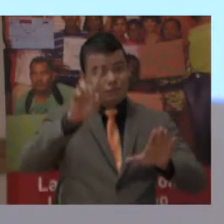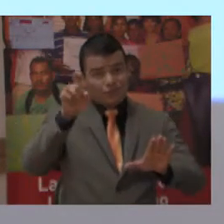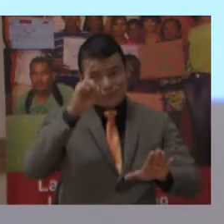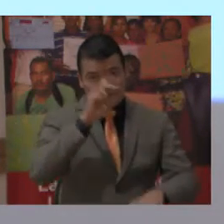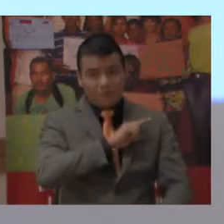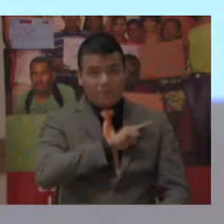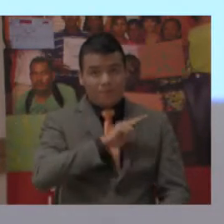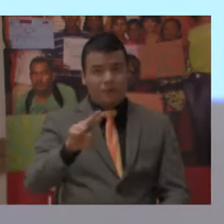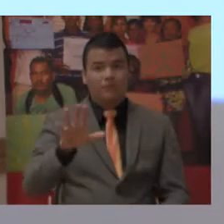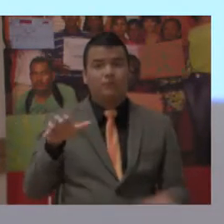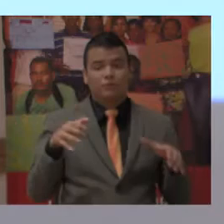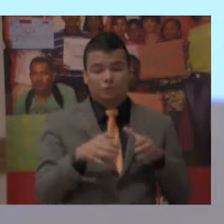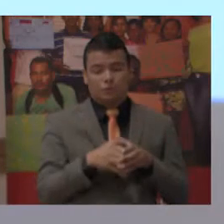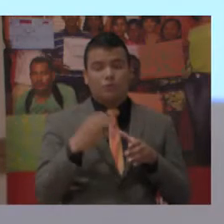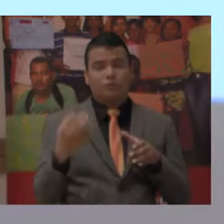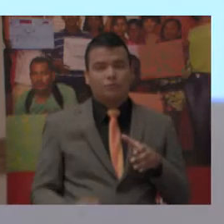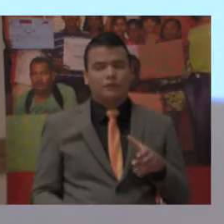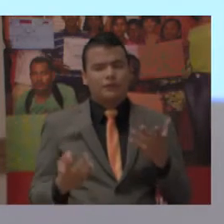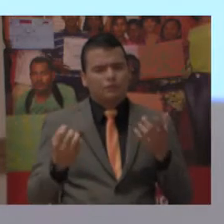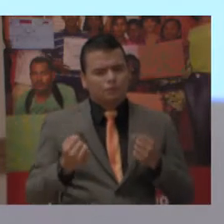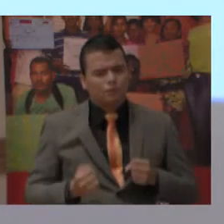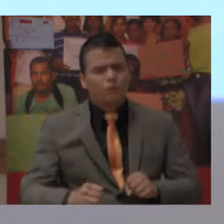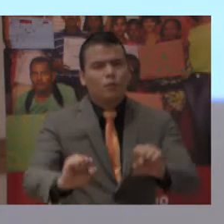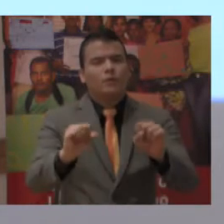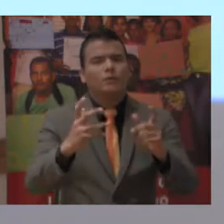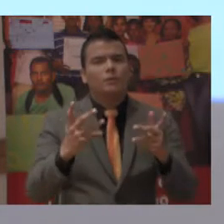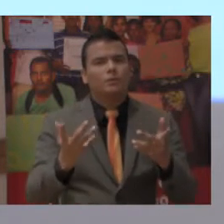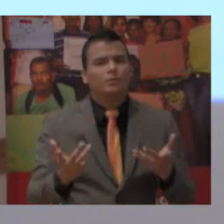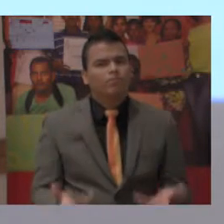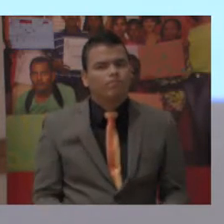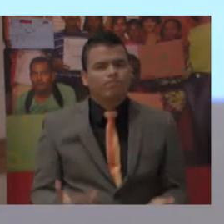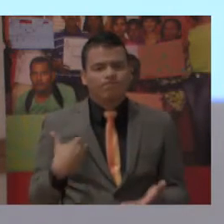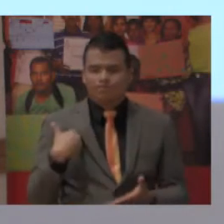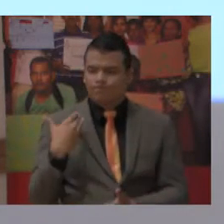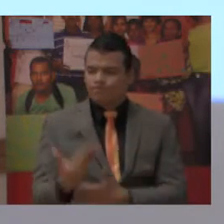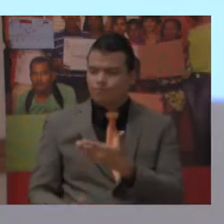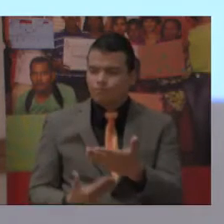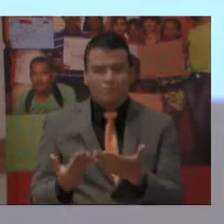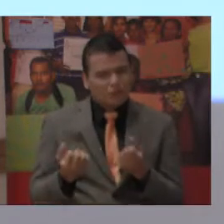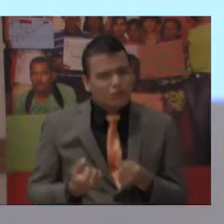Valle se ha tratado de hacer uso, o se está